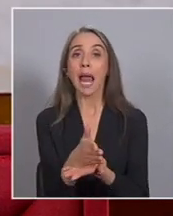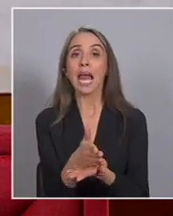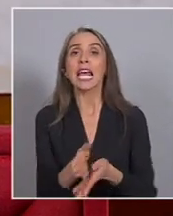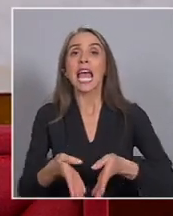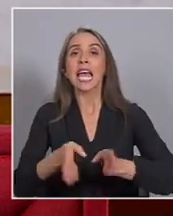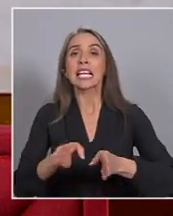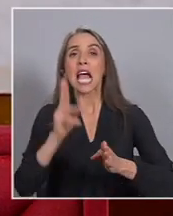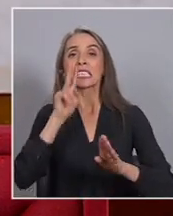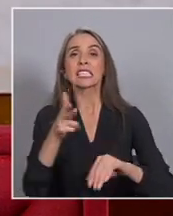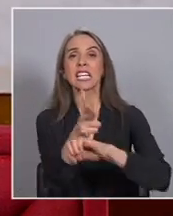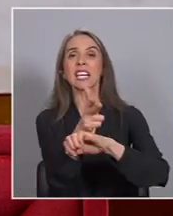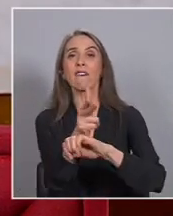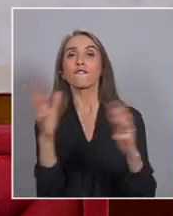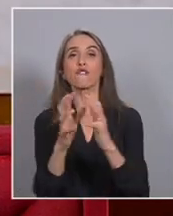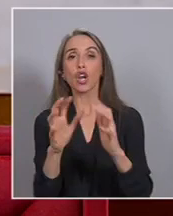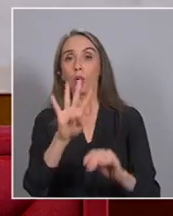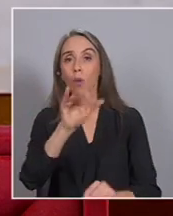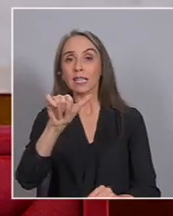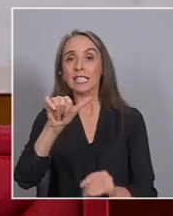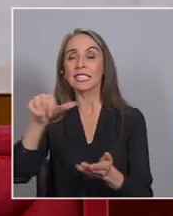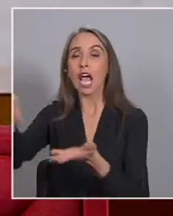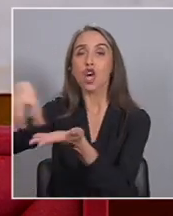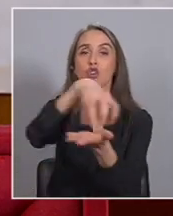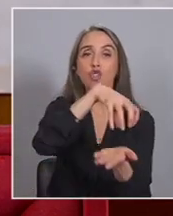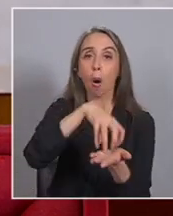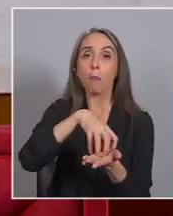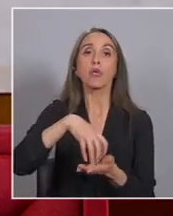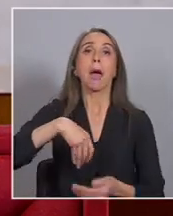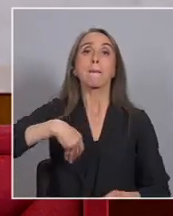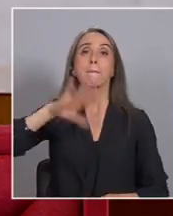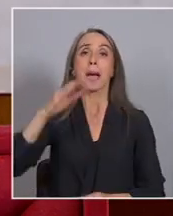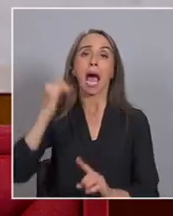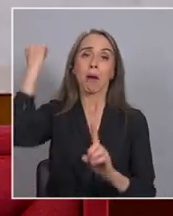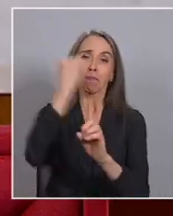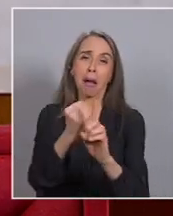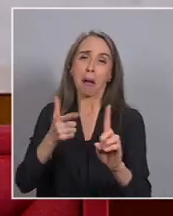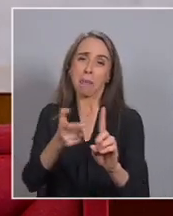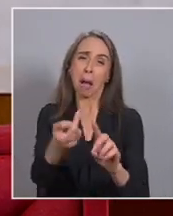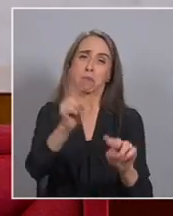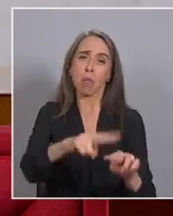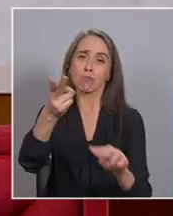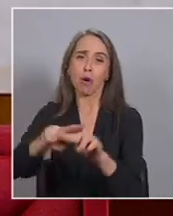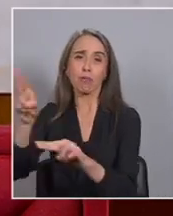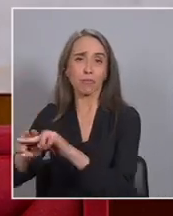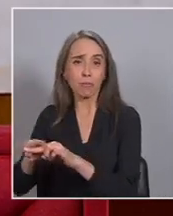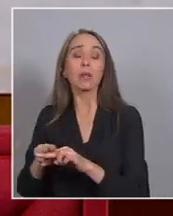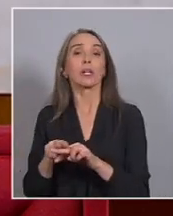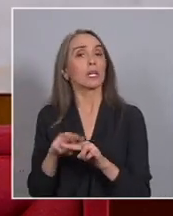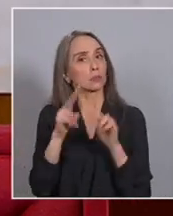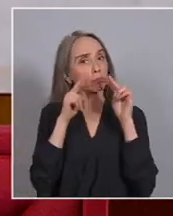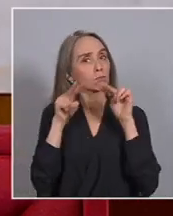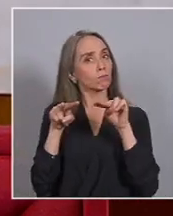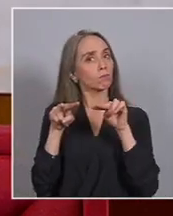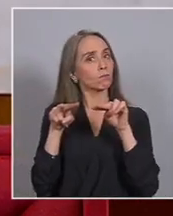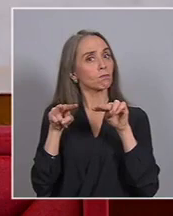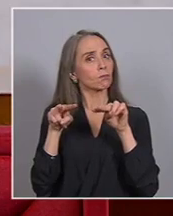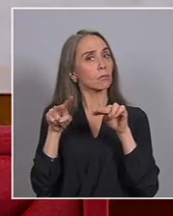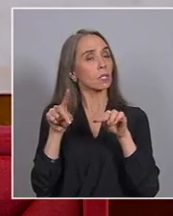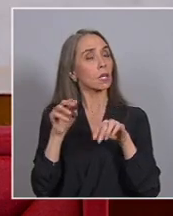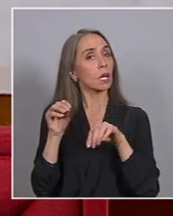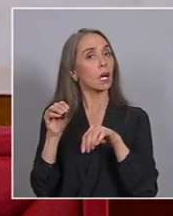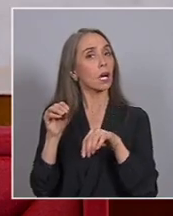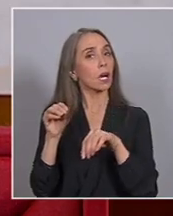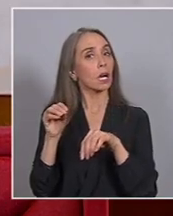Violencia en las 46 comunas urbanas con mayor ocurrencia de homicidios. Y estamos atentos a que no se produzca la advertencia